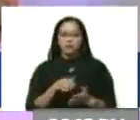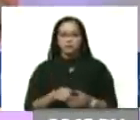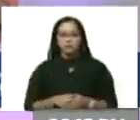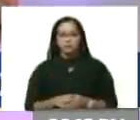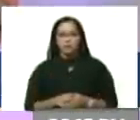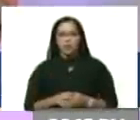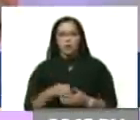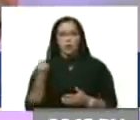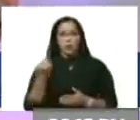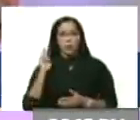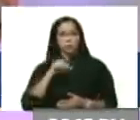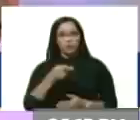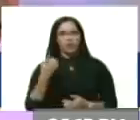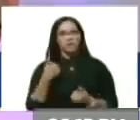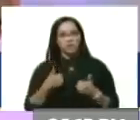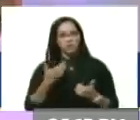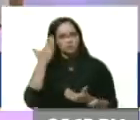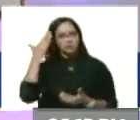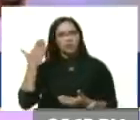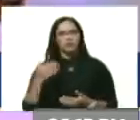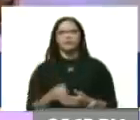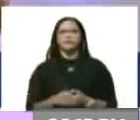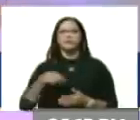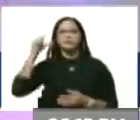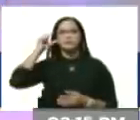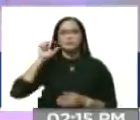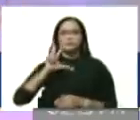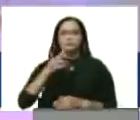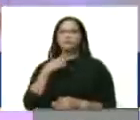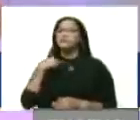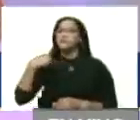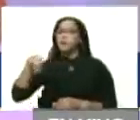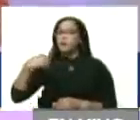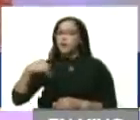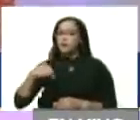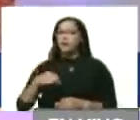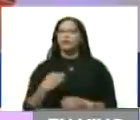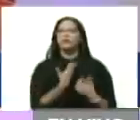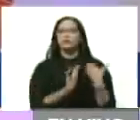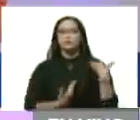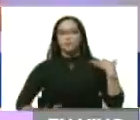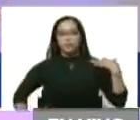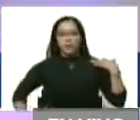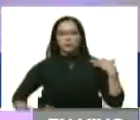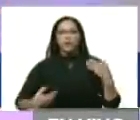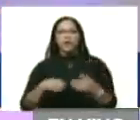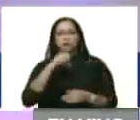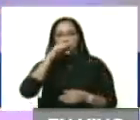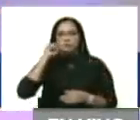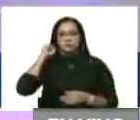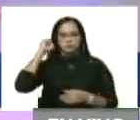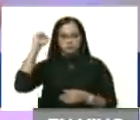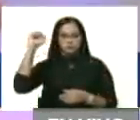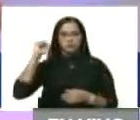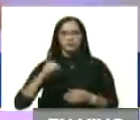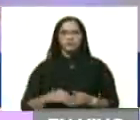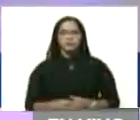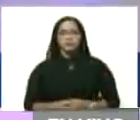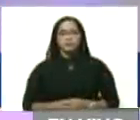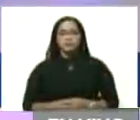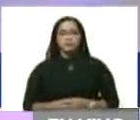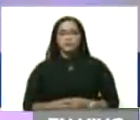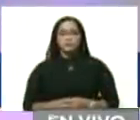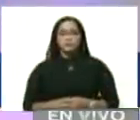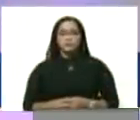ustedes bien saben, en fecha 3 de noviembre, el presidente de la República Bolivariana de Venezuela, Nicolás Maduro